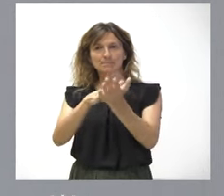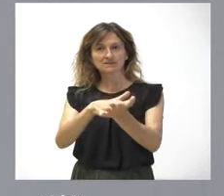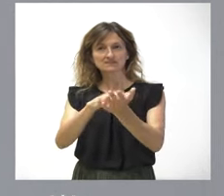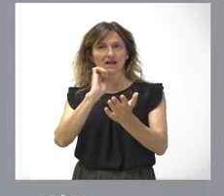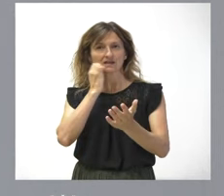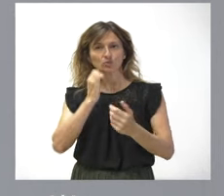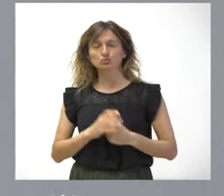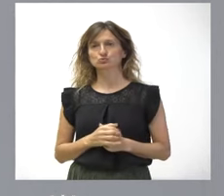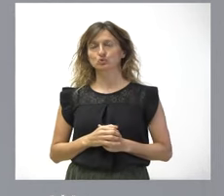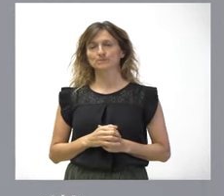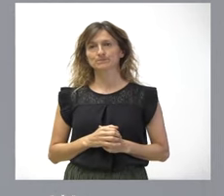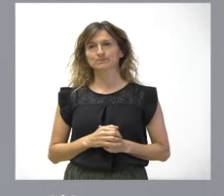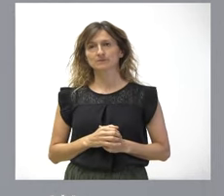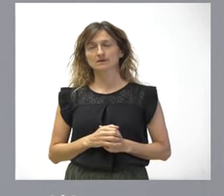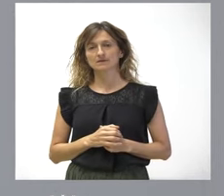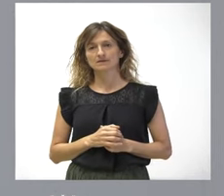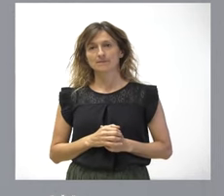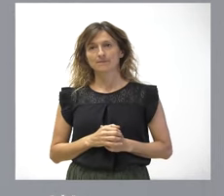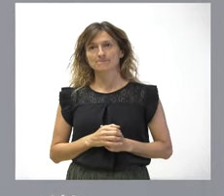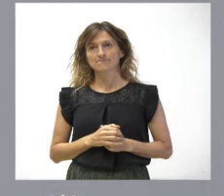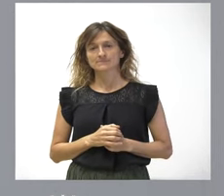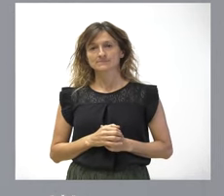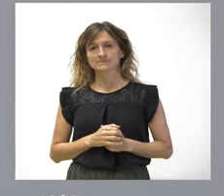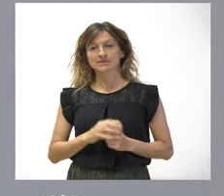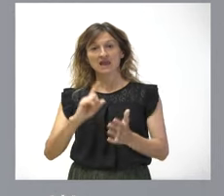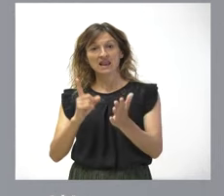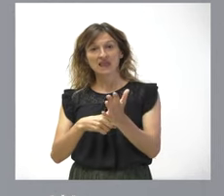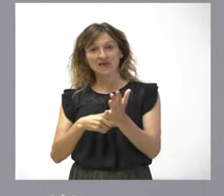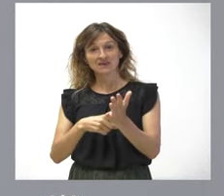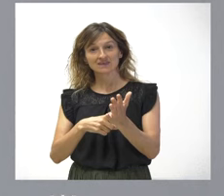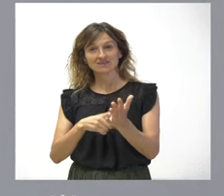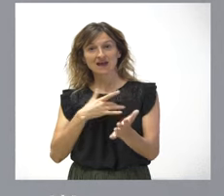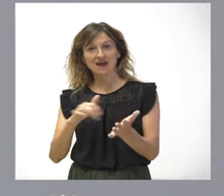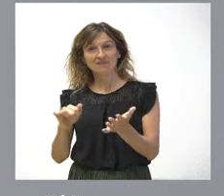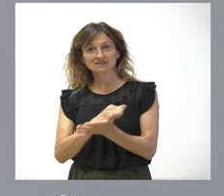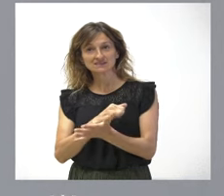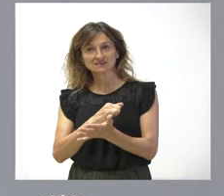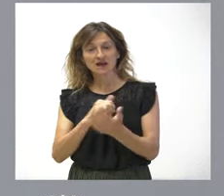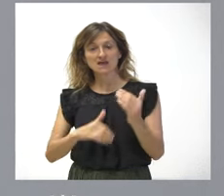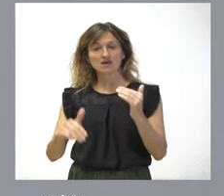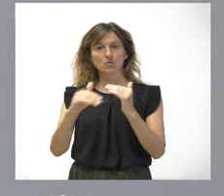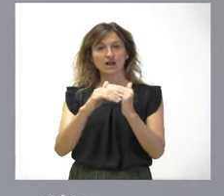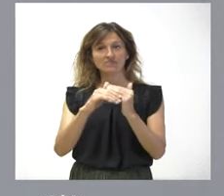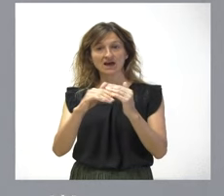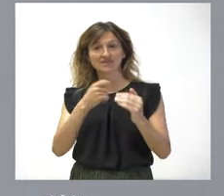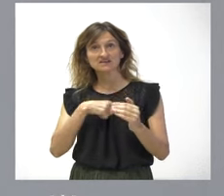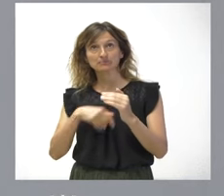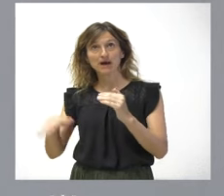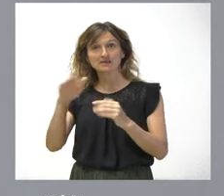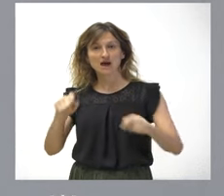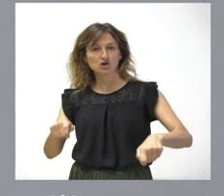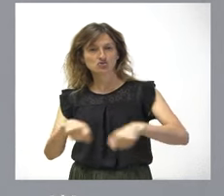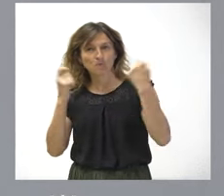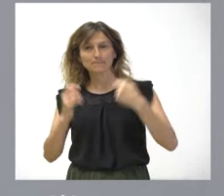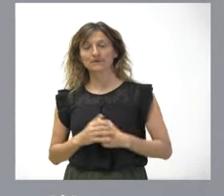recurso para estimar que esta ley de amnistía rompe Con los principios de igualdad entre el conjunto de los españoles y por